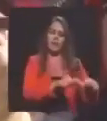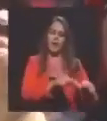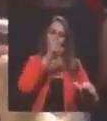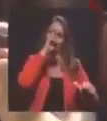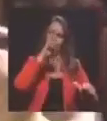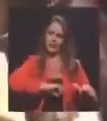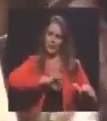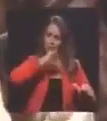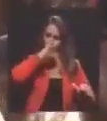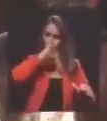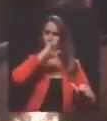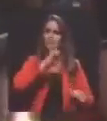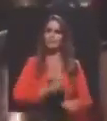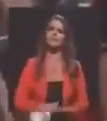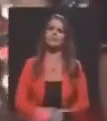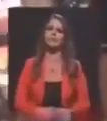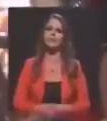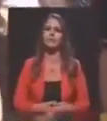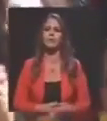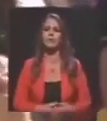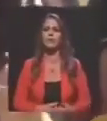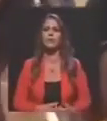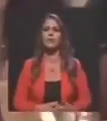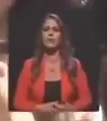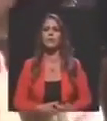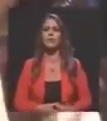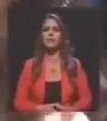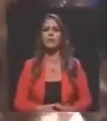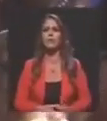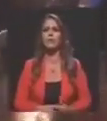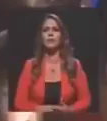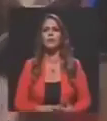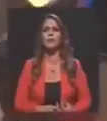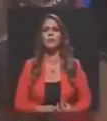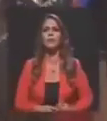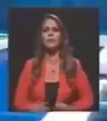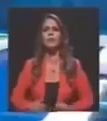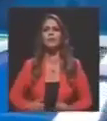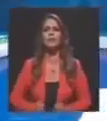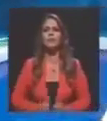a su amada tierra. Más corto el camino.